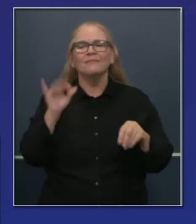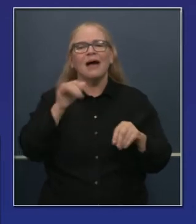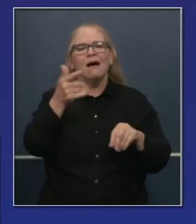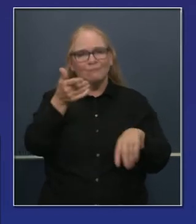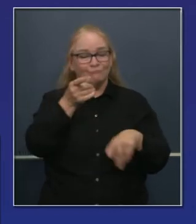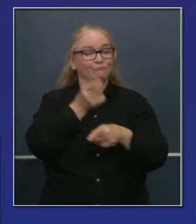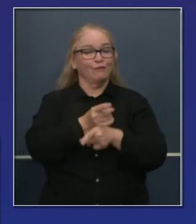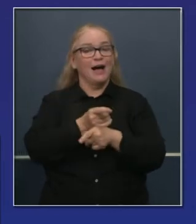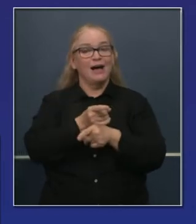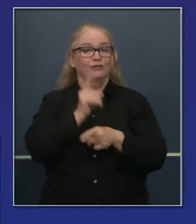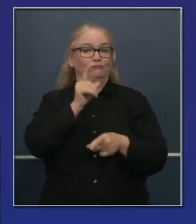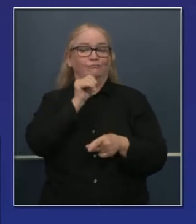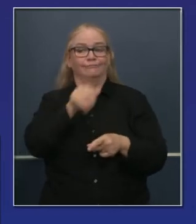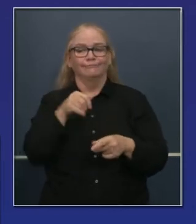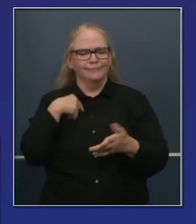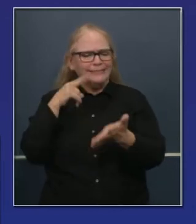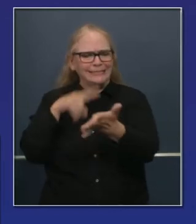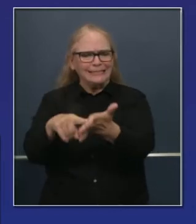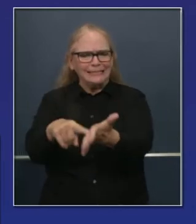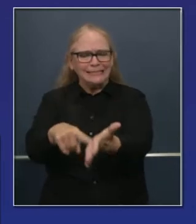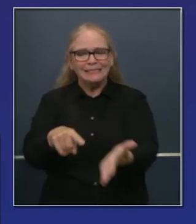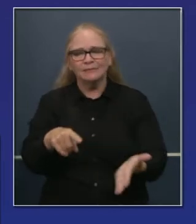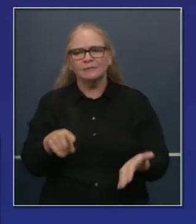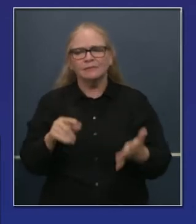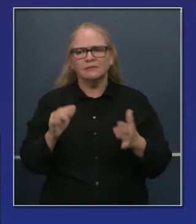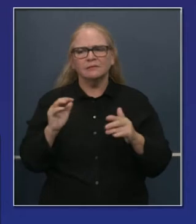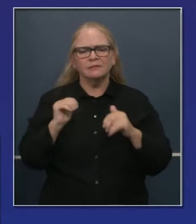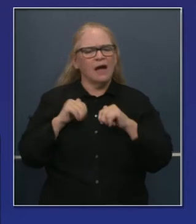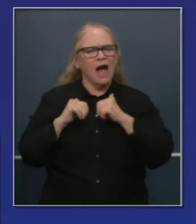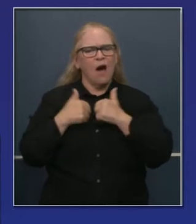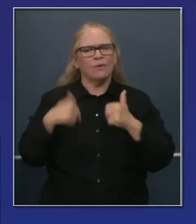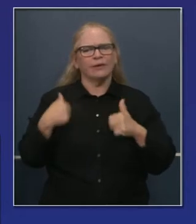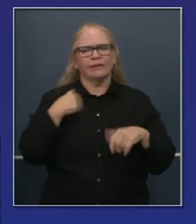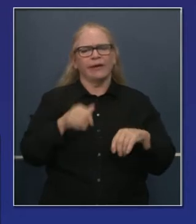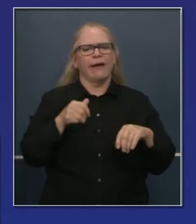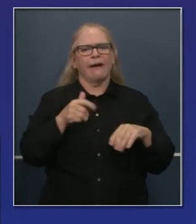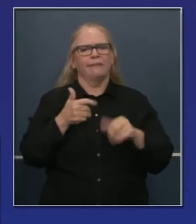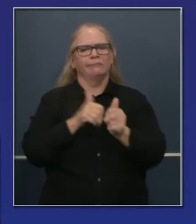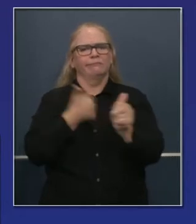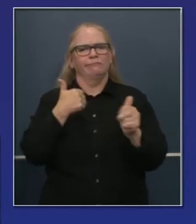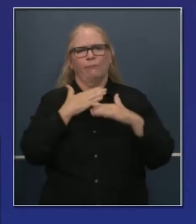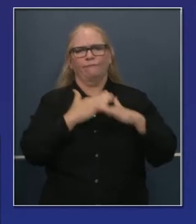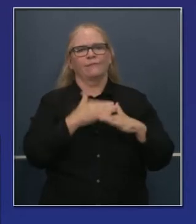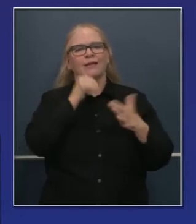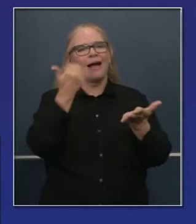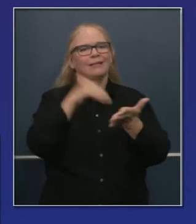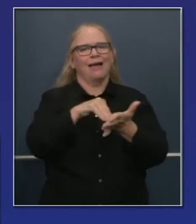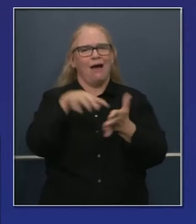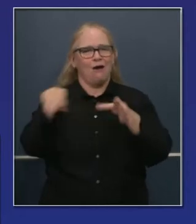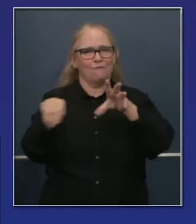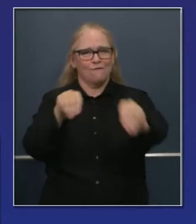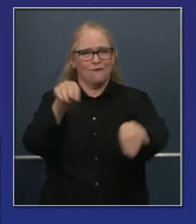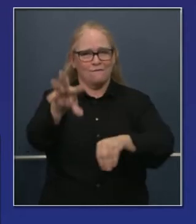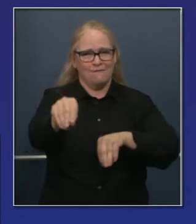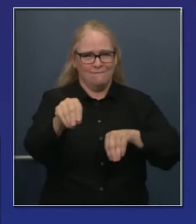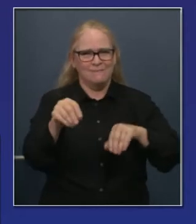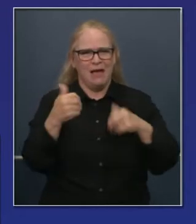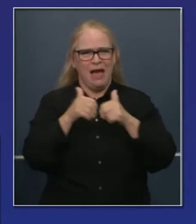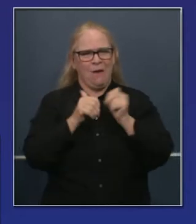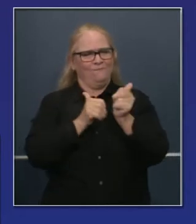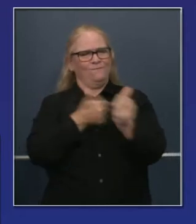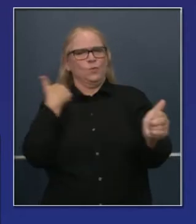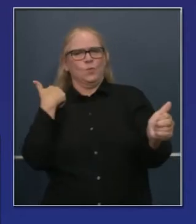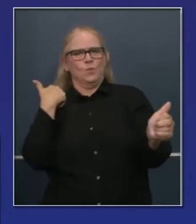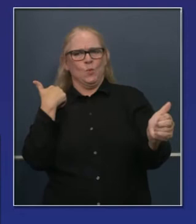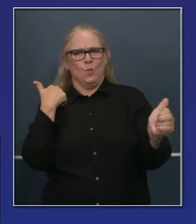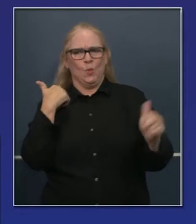en las últimas 48 horas para entender precisamente esa relación interrelación entre